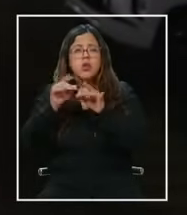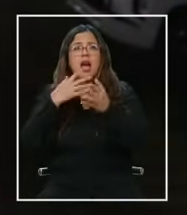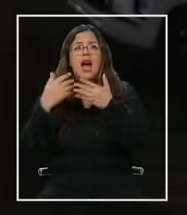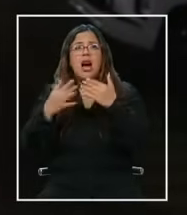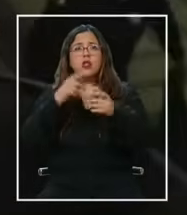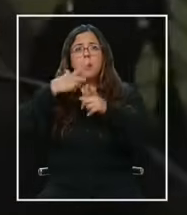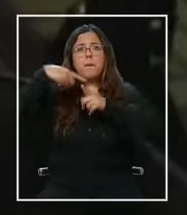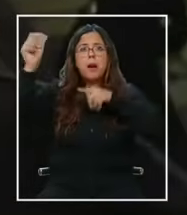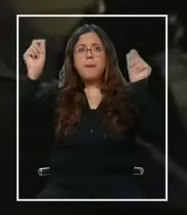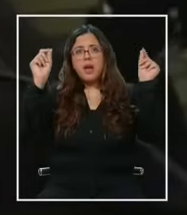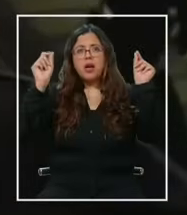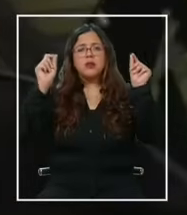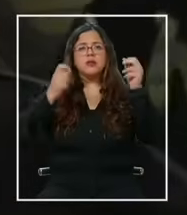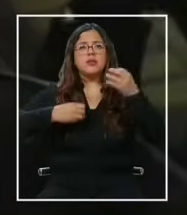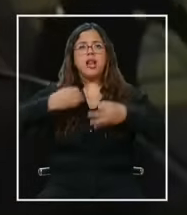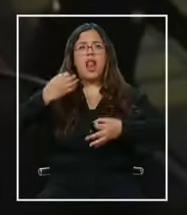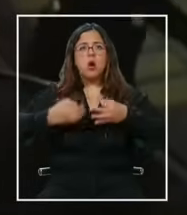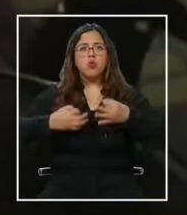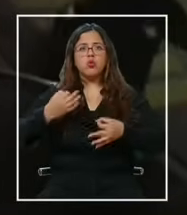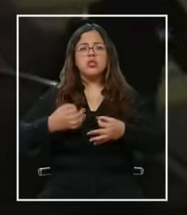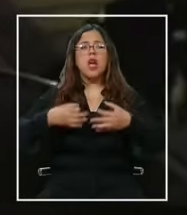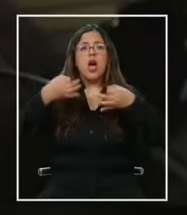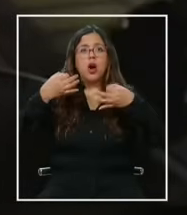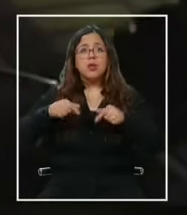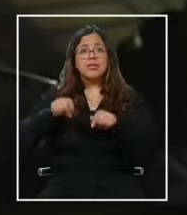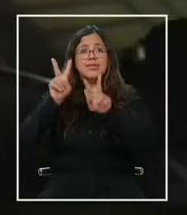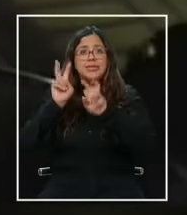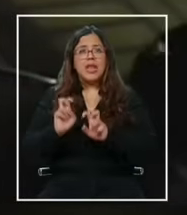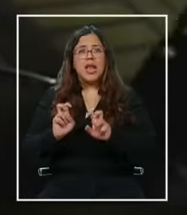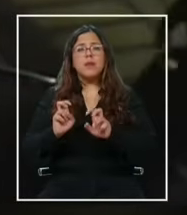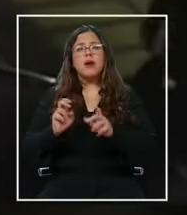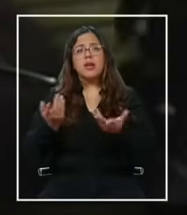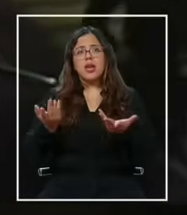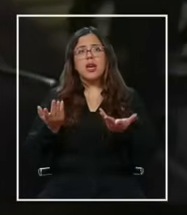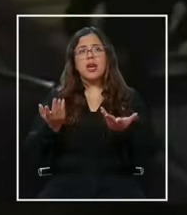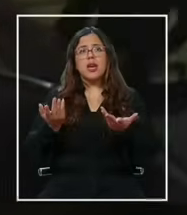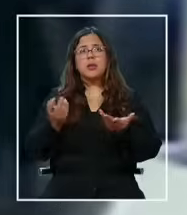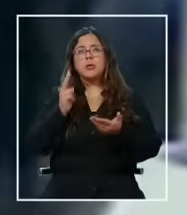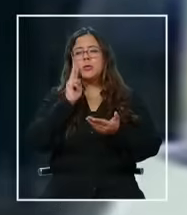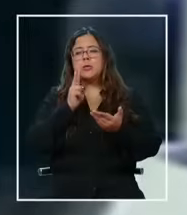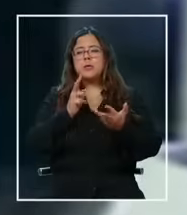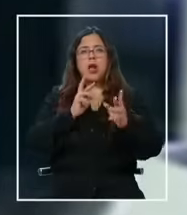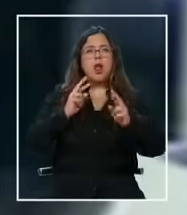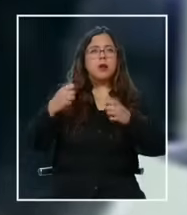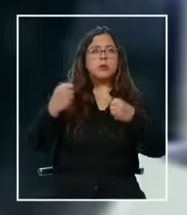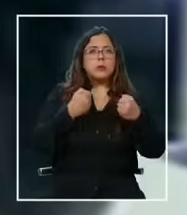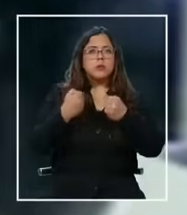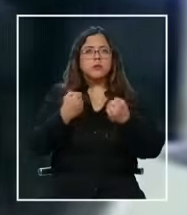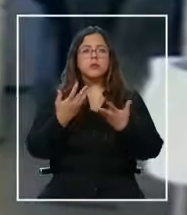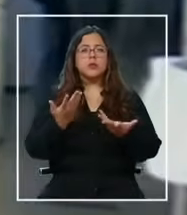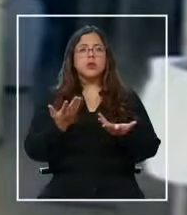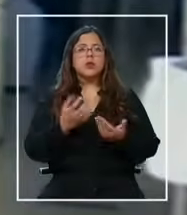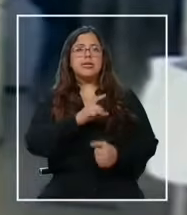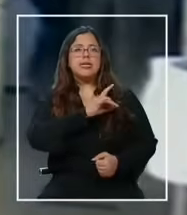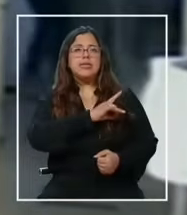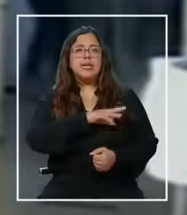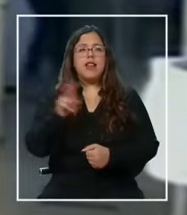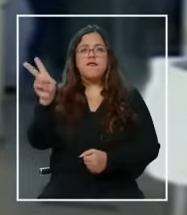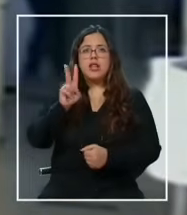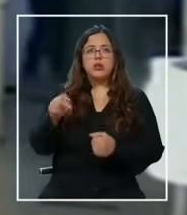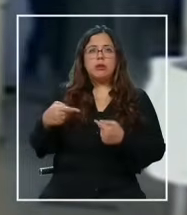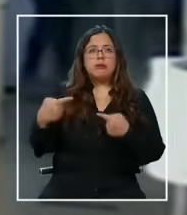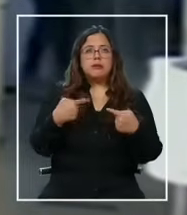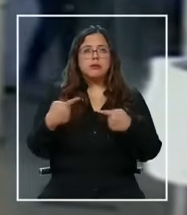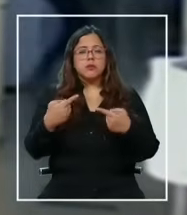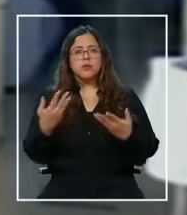encuentran prófugos de la justicia en medio de un caso que nuevamente pone a tambalear las tensas relaciones entre chile y